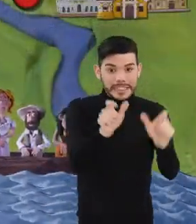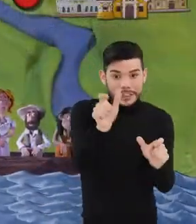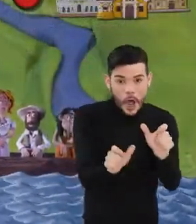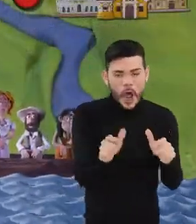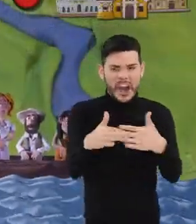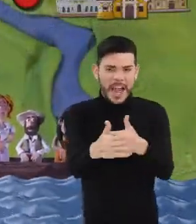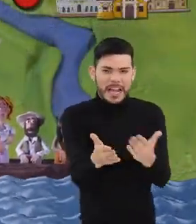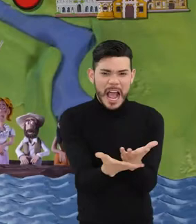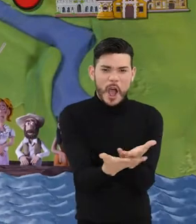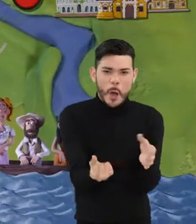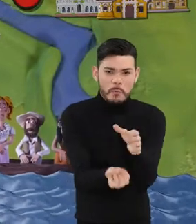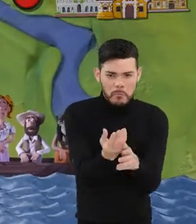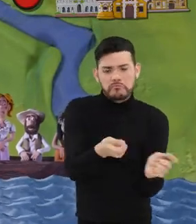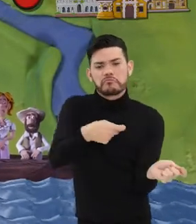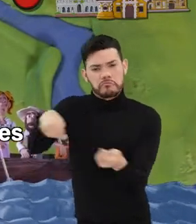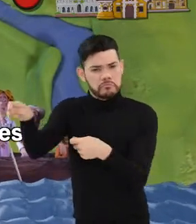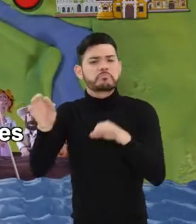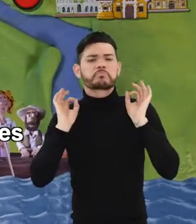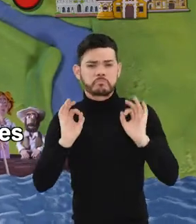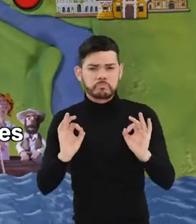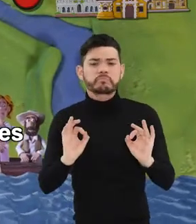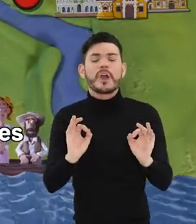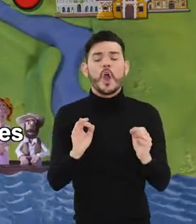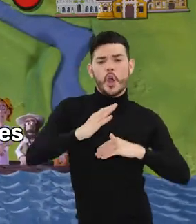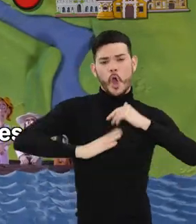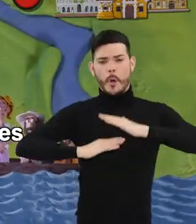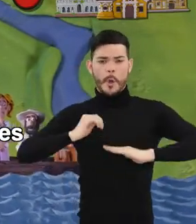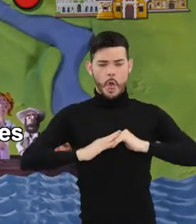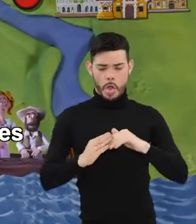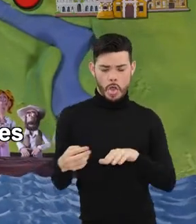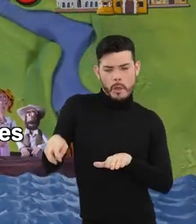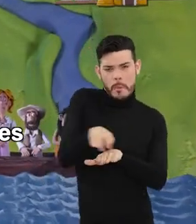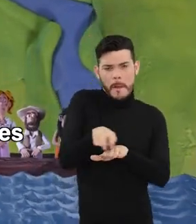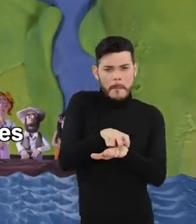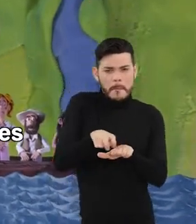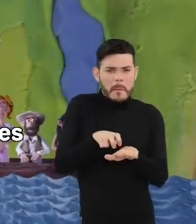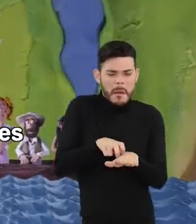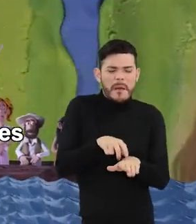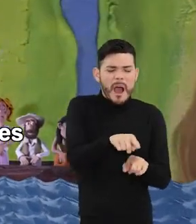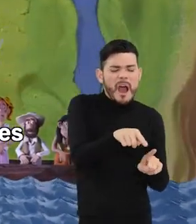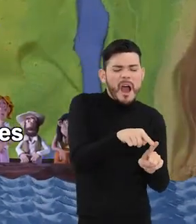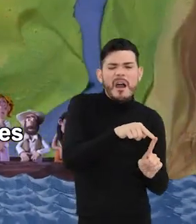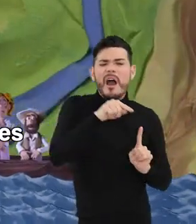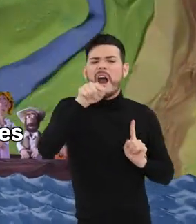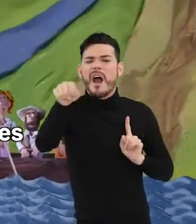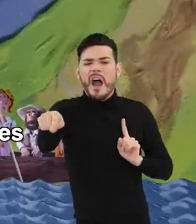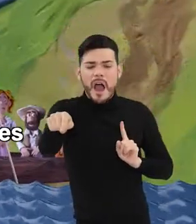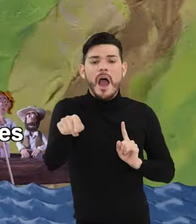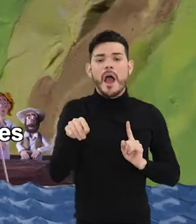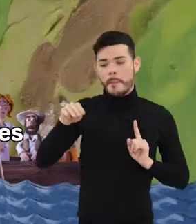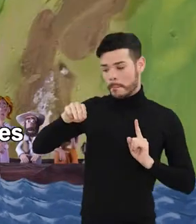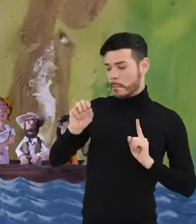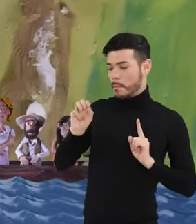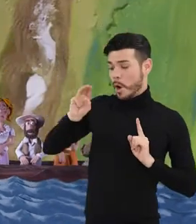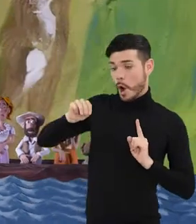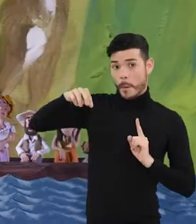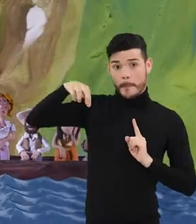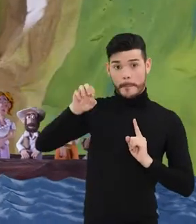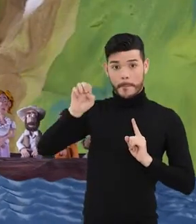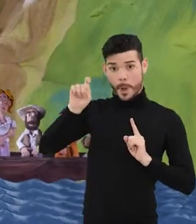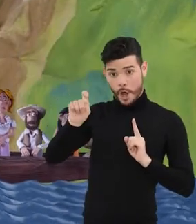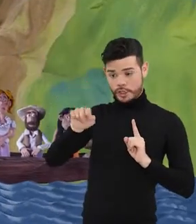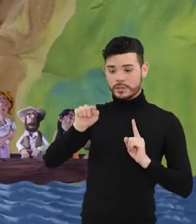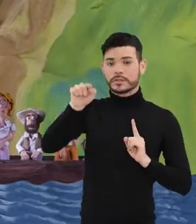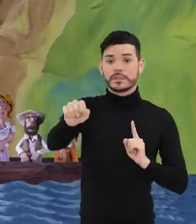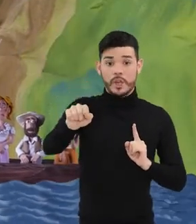y mercancías logró hacerse con éxito, pero sin comodidad, a bordo de champanes que podían tardar de 45 a 60 días en ir de